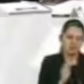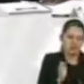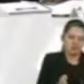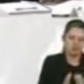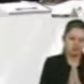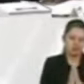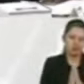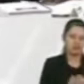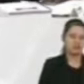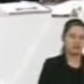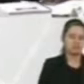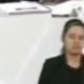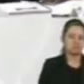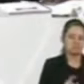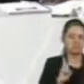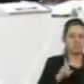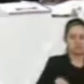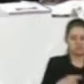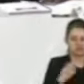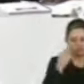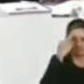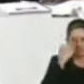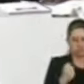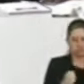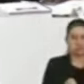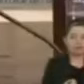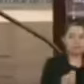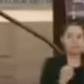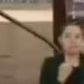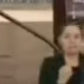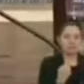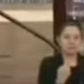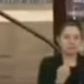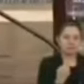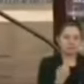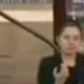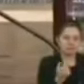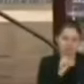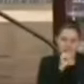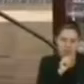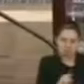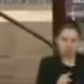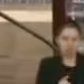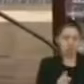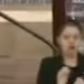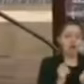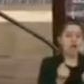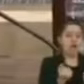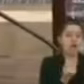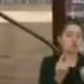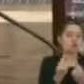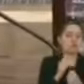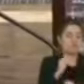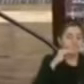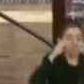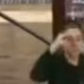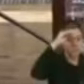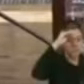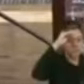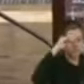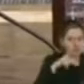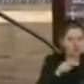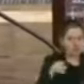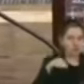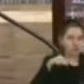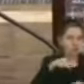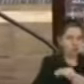Gracias. Totalmente, presidente, y por lo mismo, por estas voces que piensan que los únicos votos